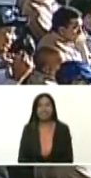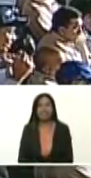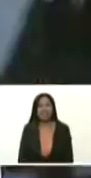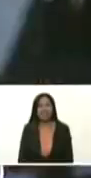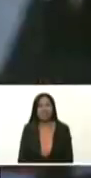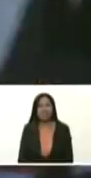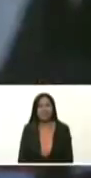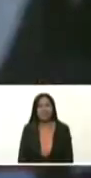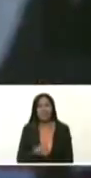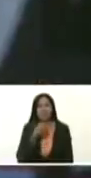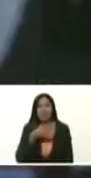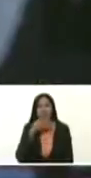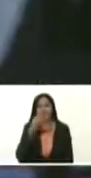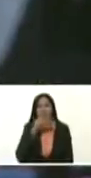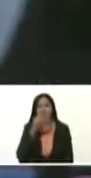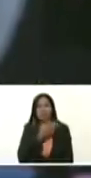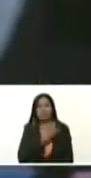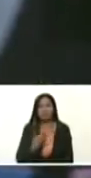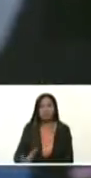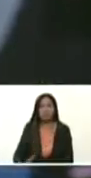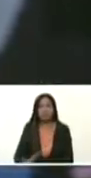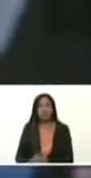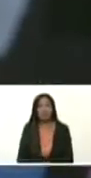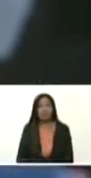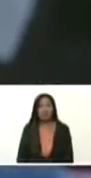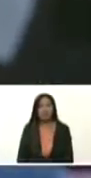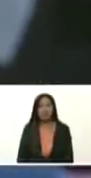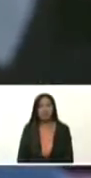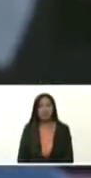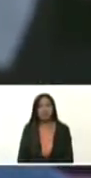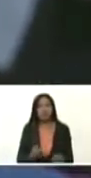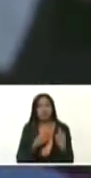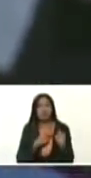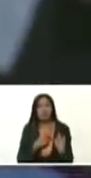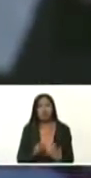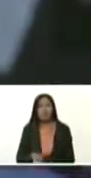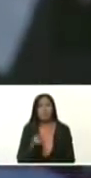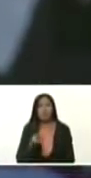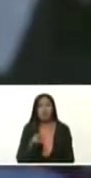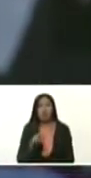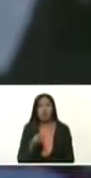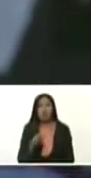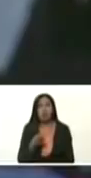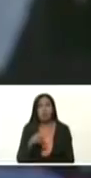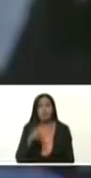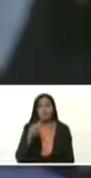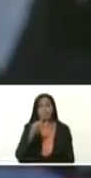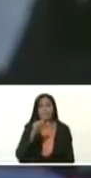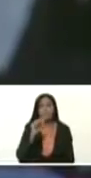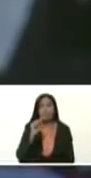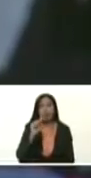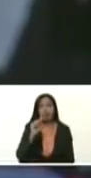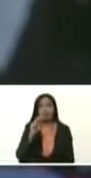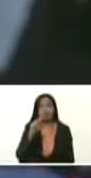Buenas tardes, señor presidente. Buenas tardes, camarada. Pertenezco al complejo siderúrgico Planta Casima. Correcto.